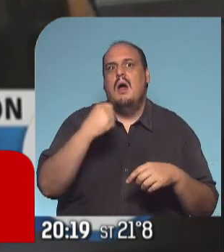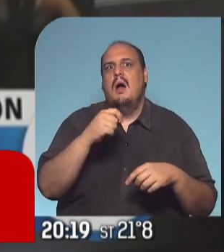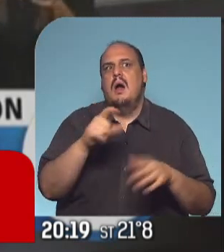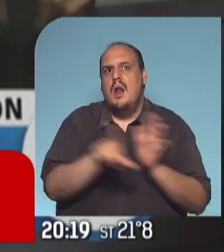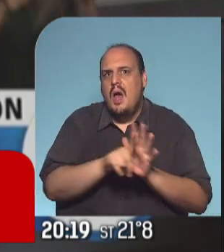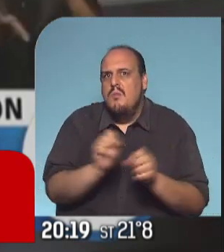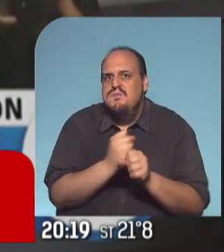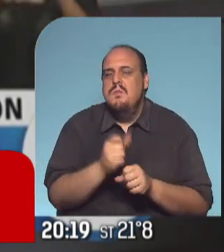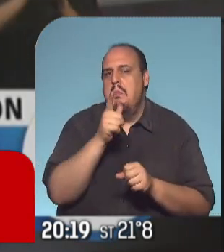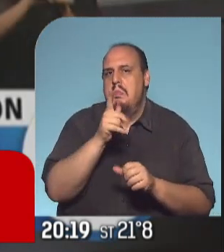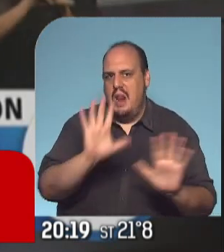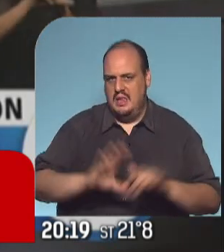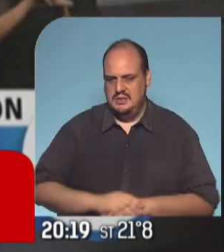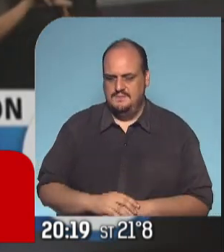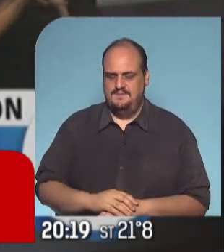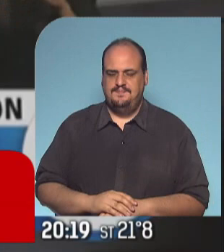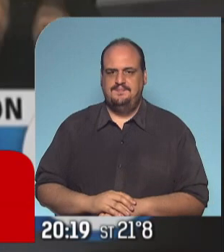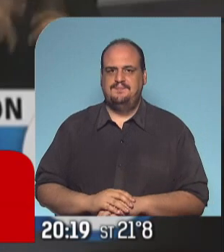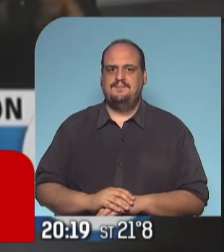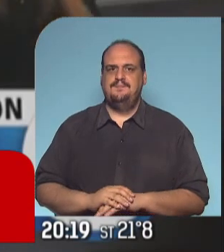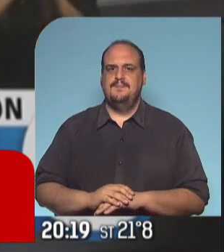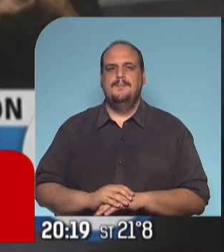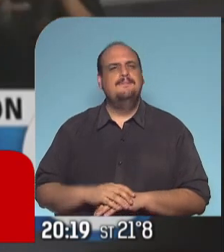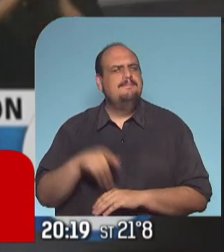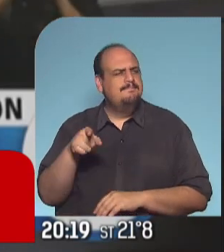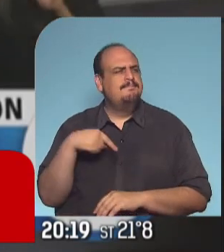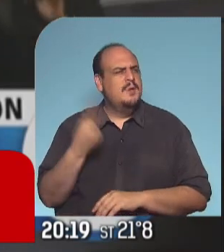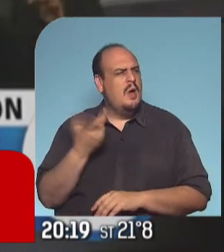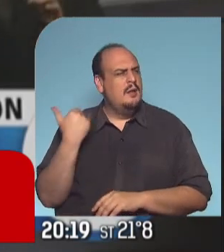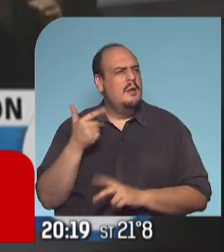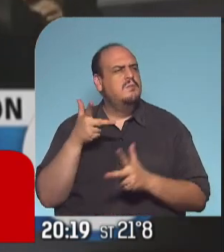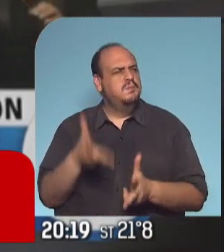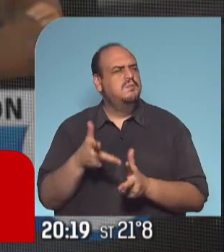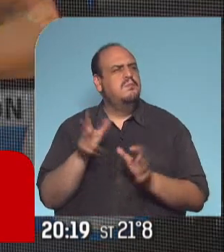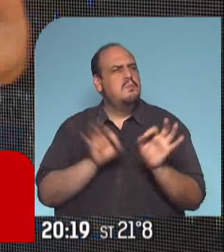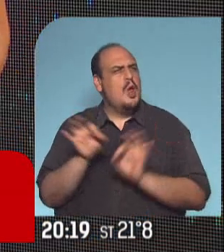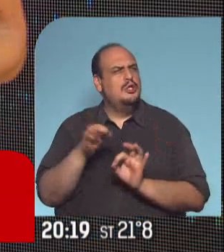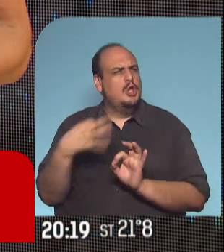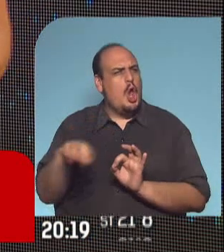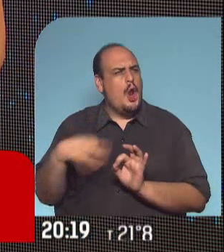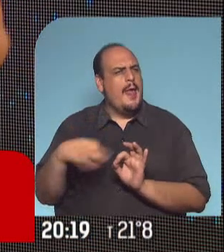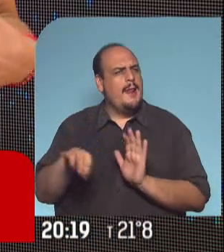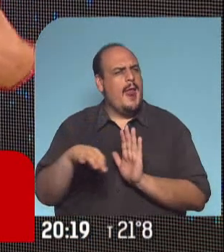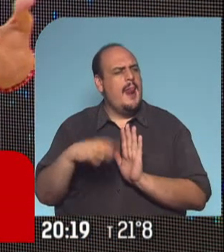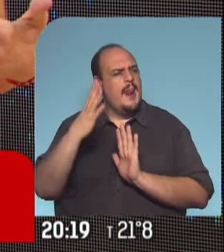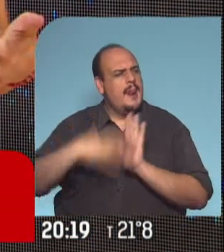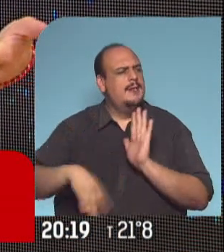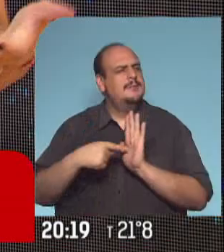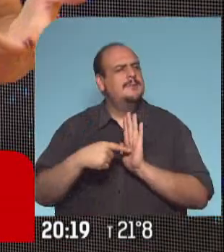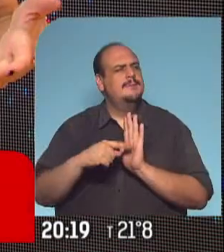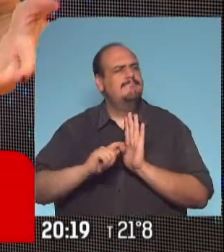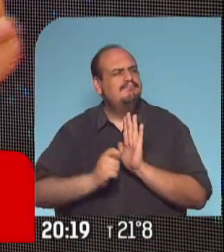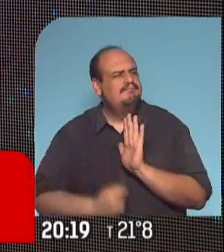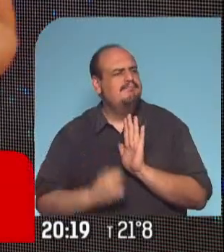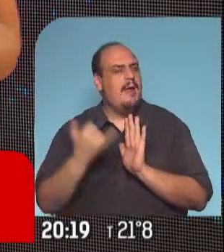convertirse en ley, digamos. Nico, decíamos que hay unas modificaciones en este proyecto original presentado en el Congreso y una de ellas tiene que ver con